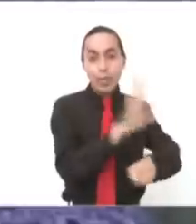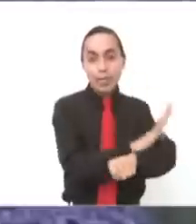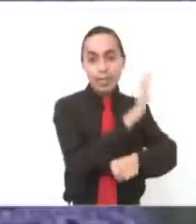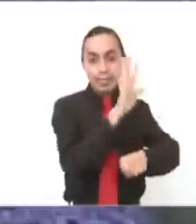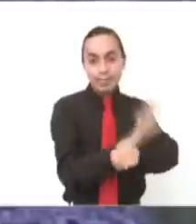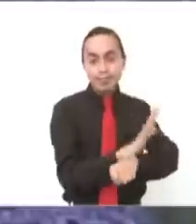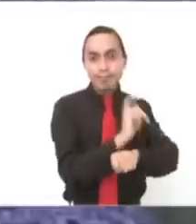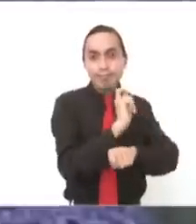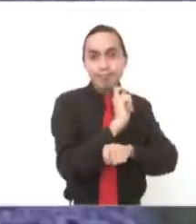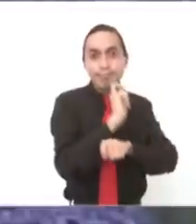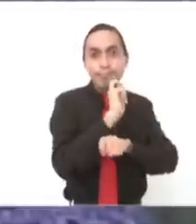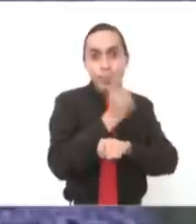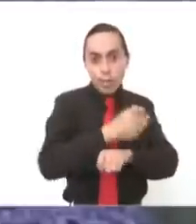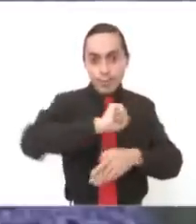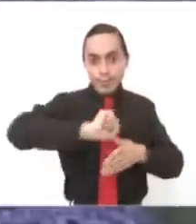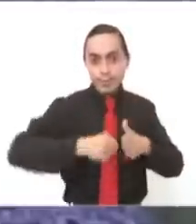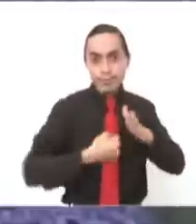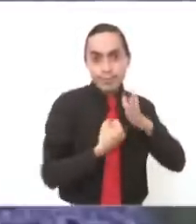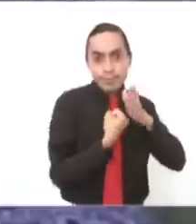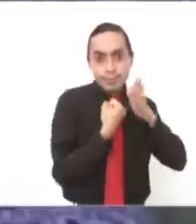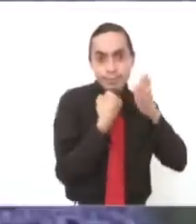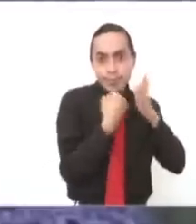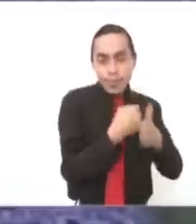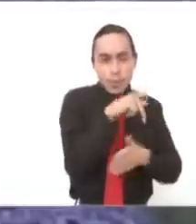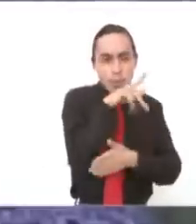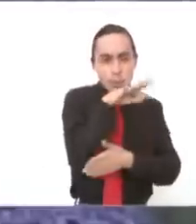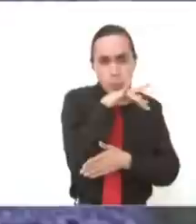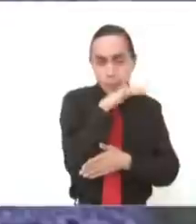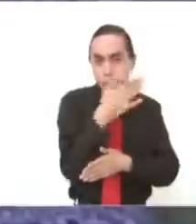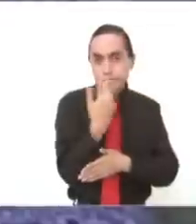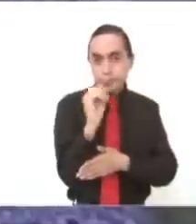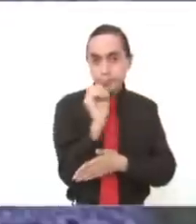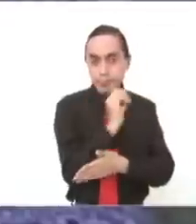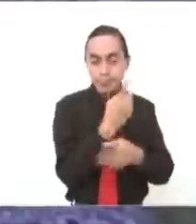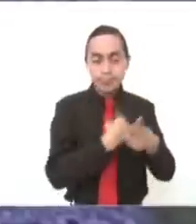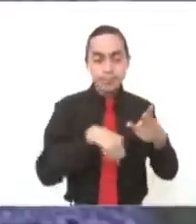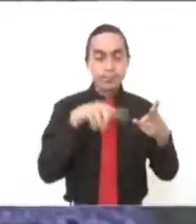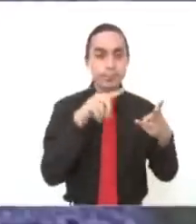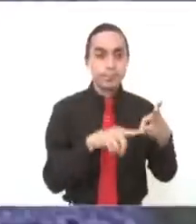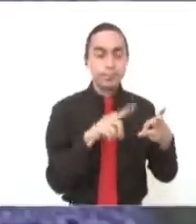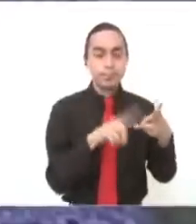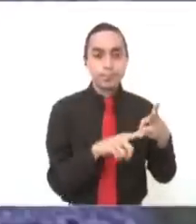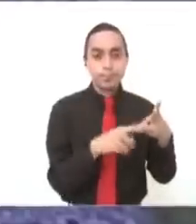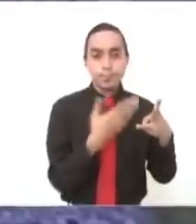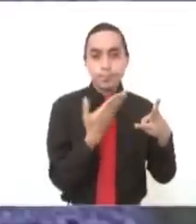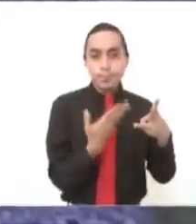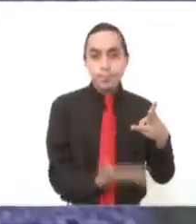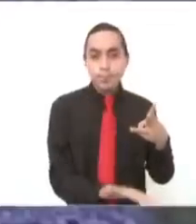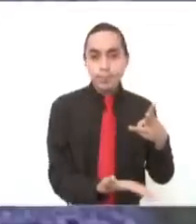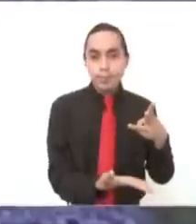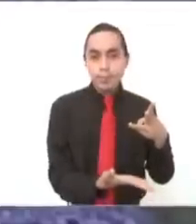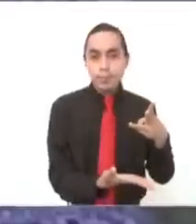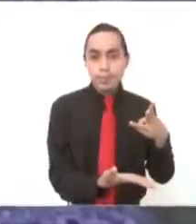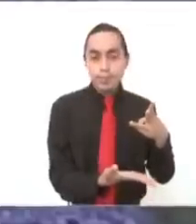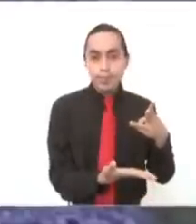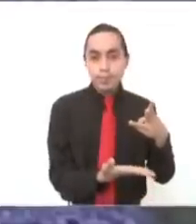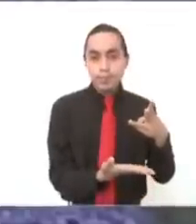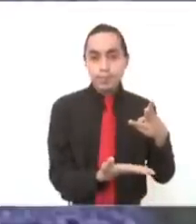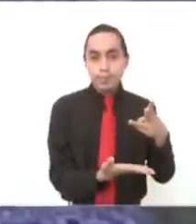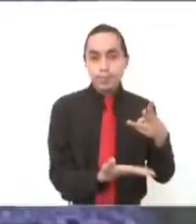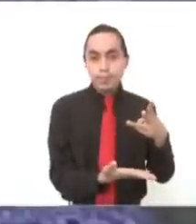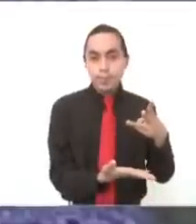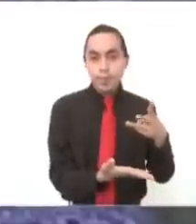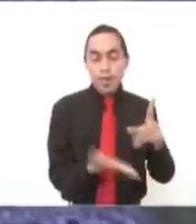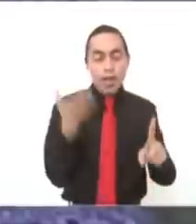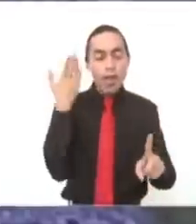eléctrico, o sea, sustentable, no contaminante. Y 3, está dirigido, orientado a